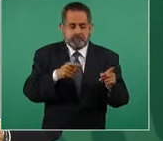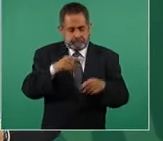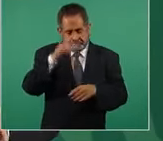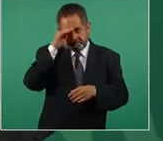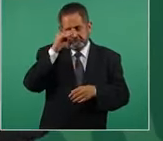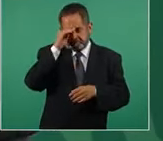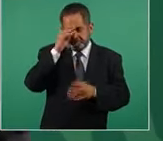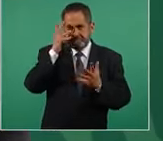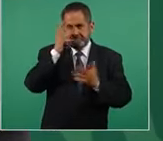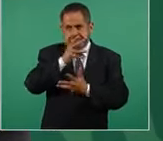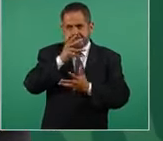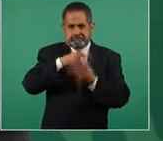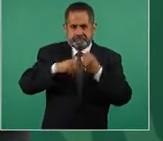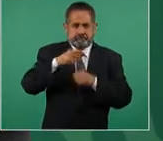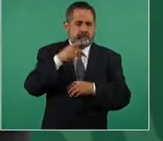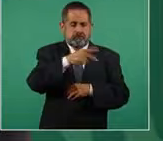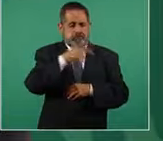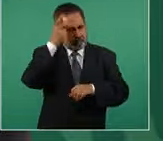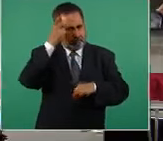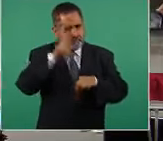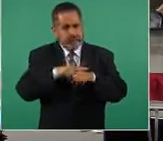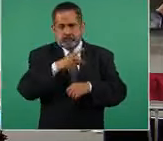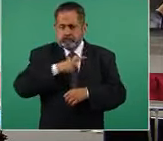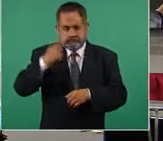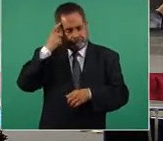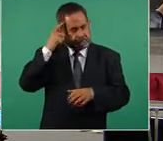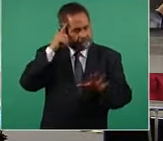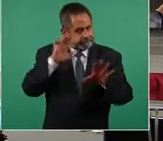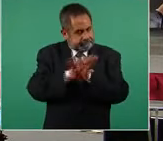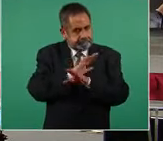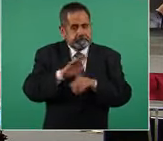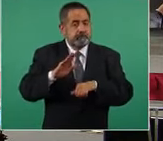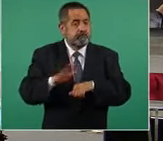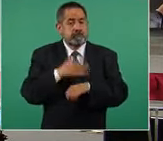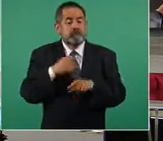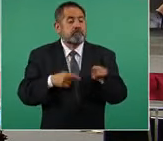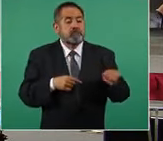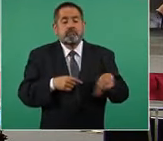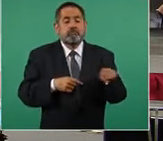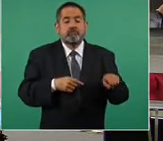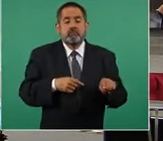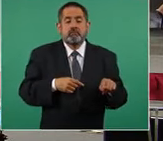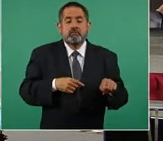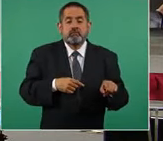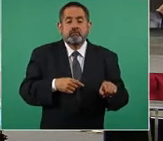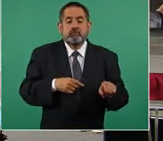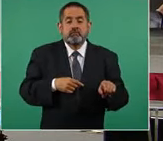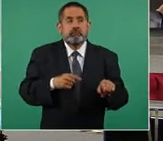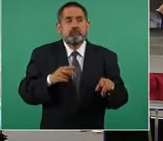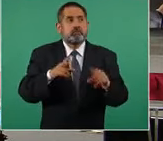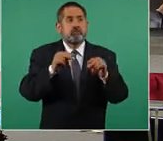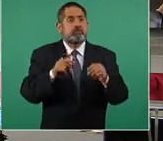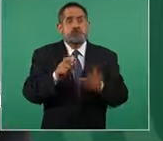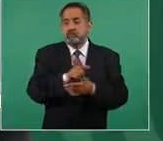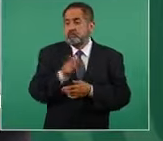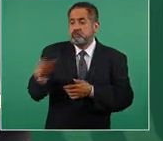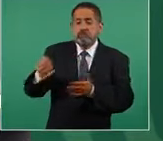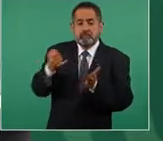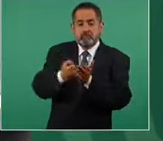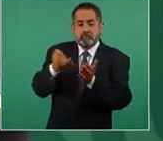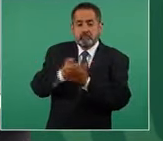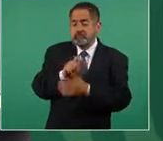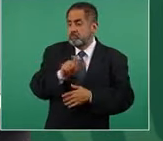recapacitar, o sus directivos deben de recapacitar, porque no estaban o no están pagando